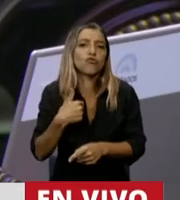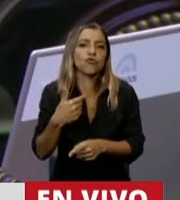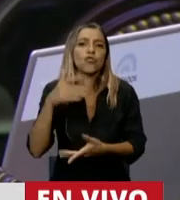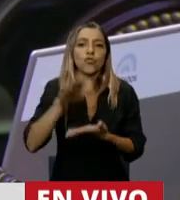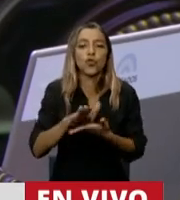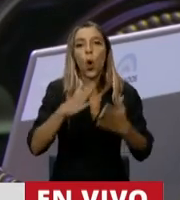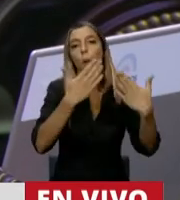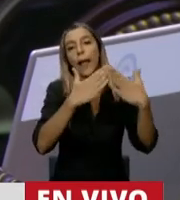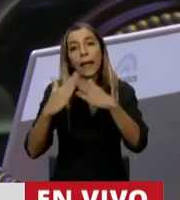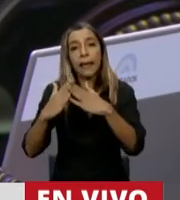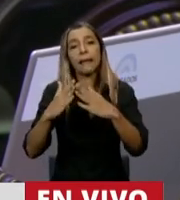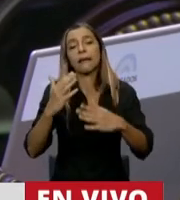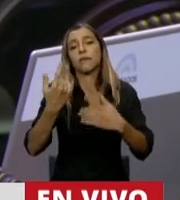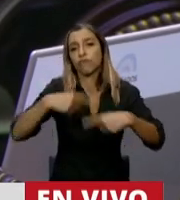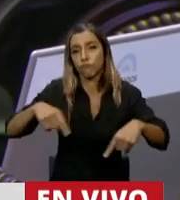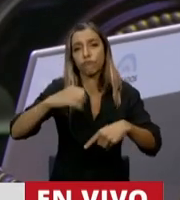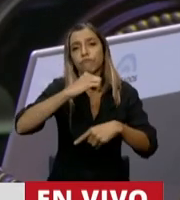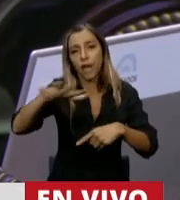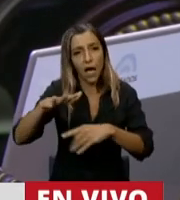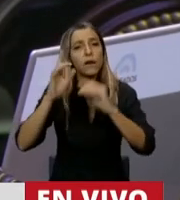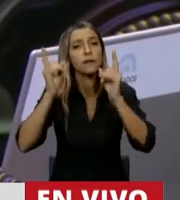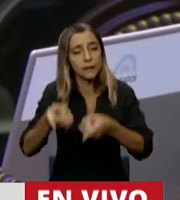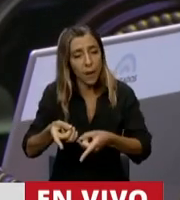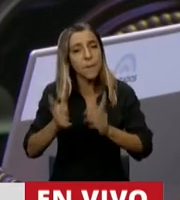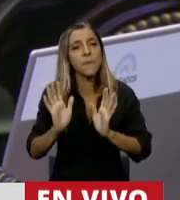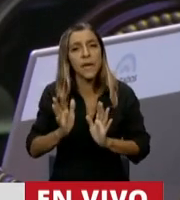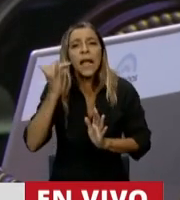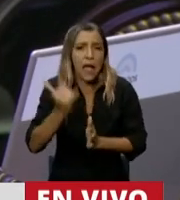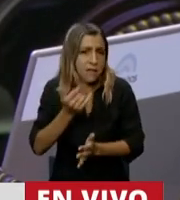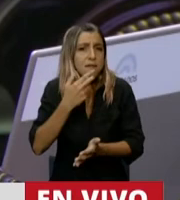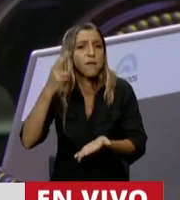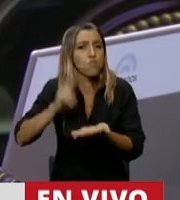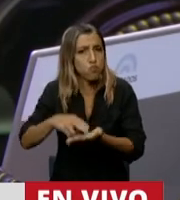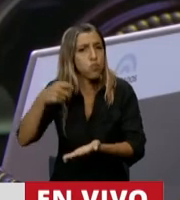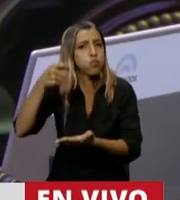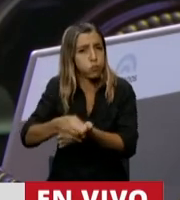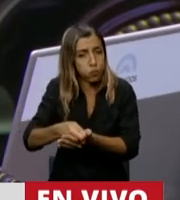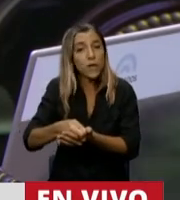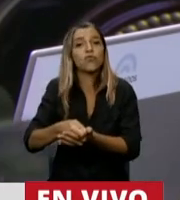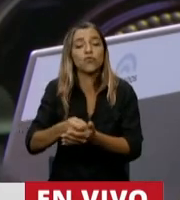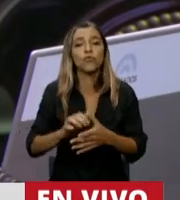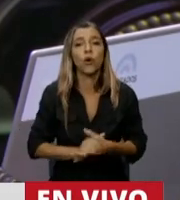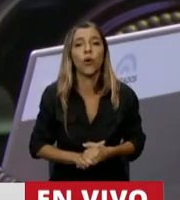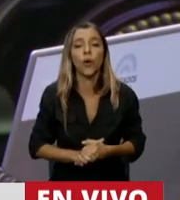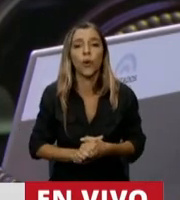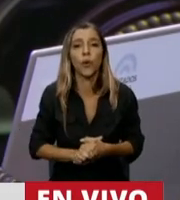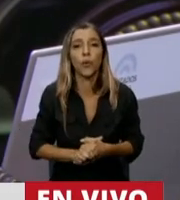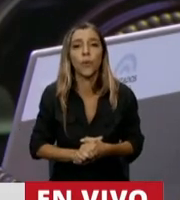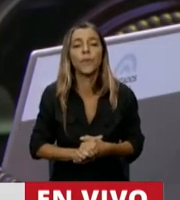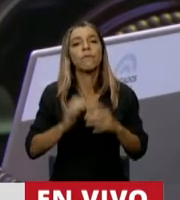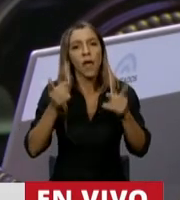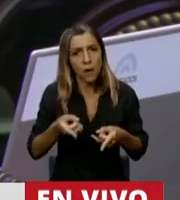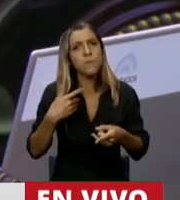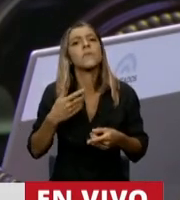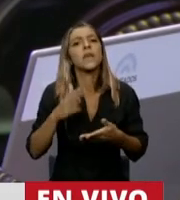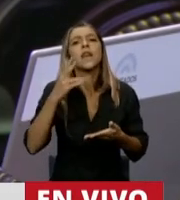inmuebles rurales, que tienen su propio sistema tributario, y tampoco las participaciones en